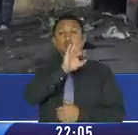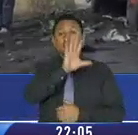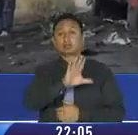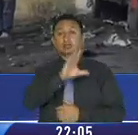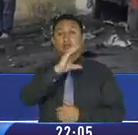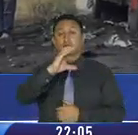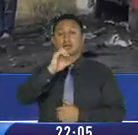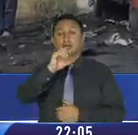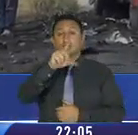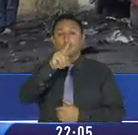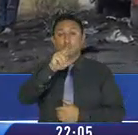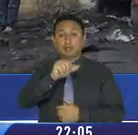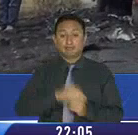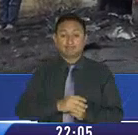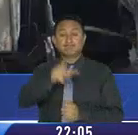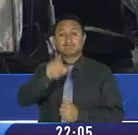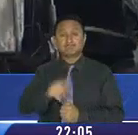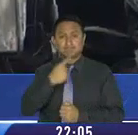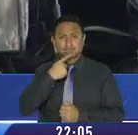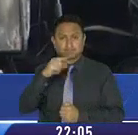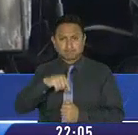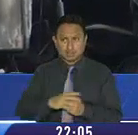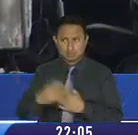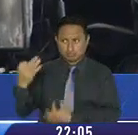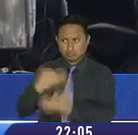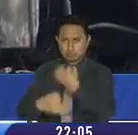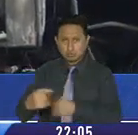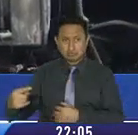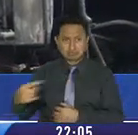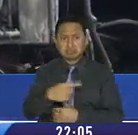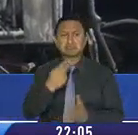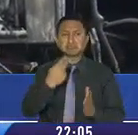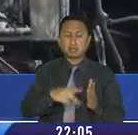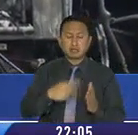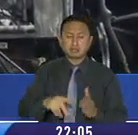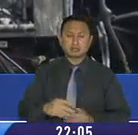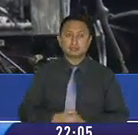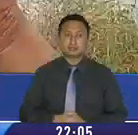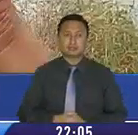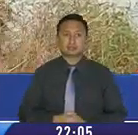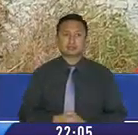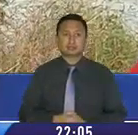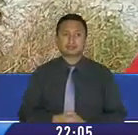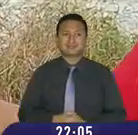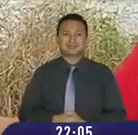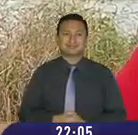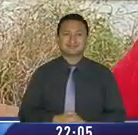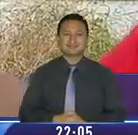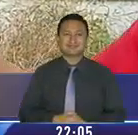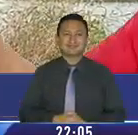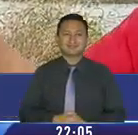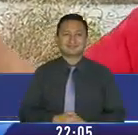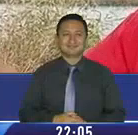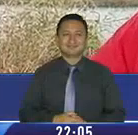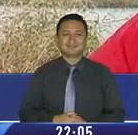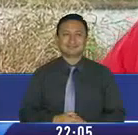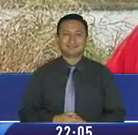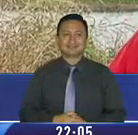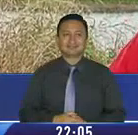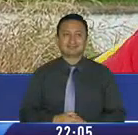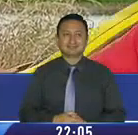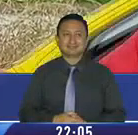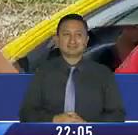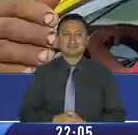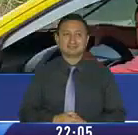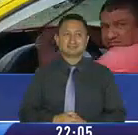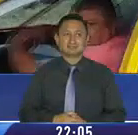Caluma. Un morador de la zona nos relató cómo presuntamente se produjo la tragedia. Muchachones que venían ahí nos avanzan a percatar de